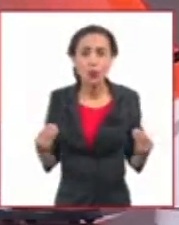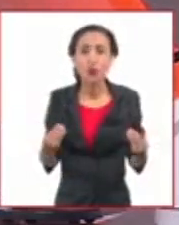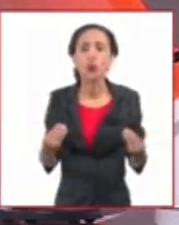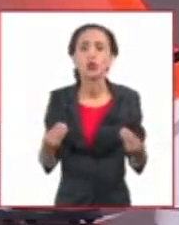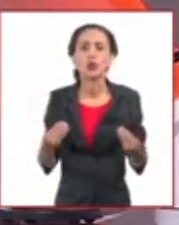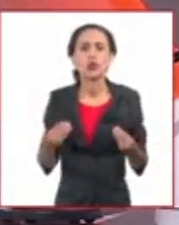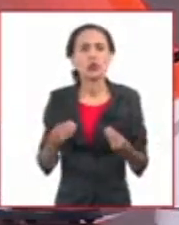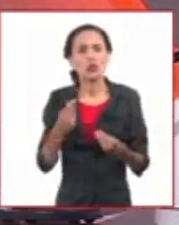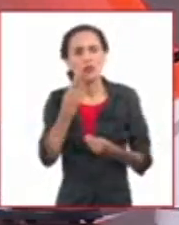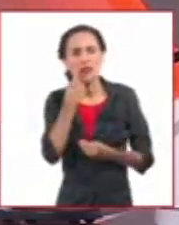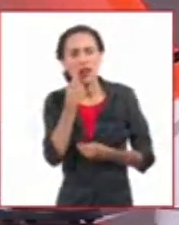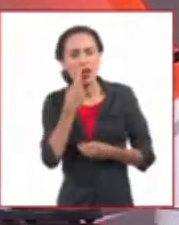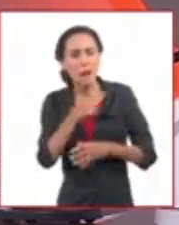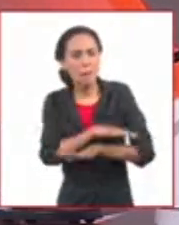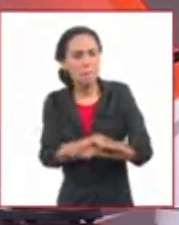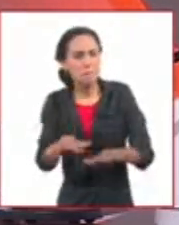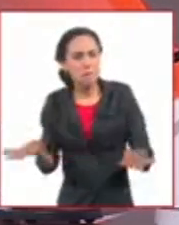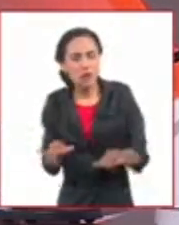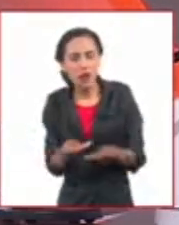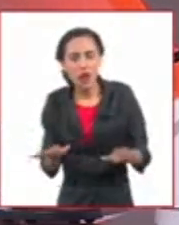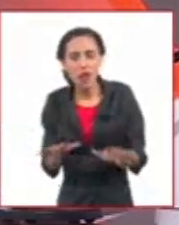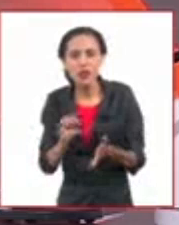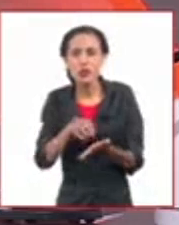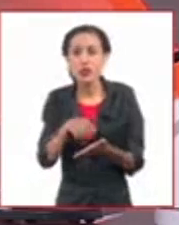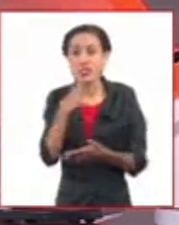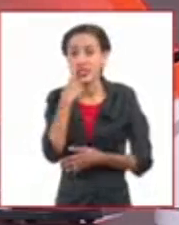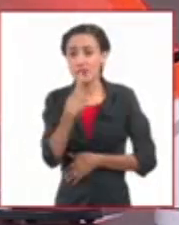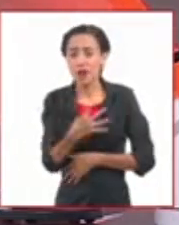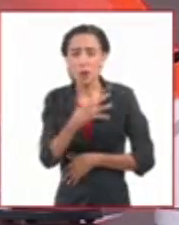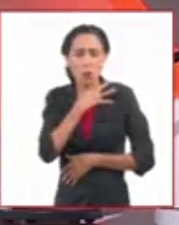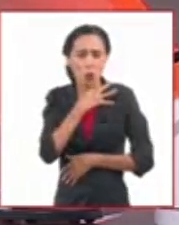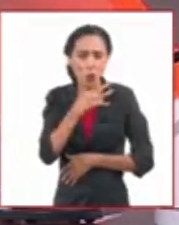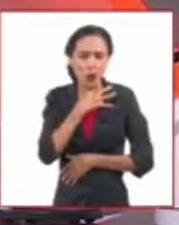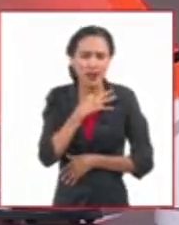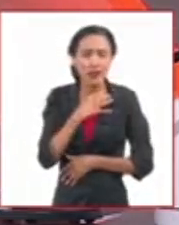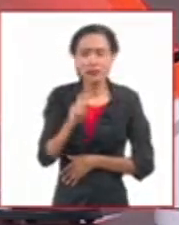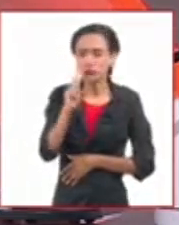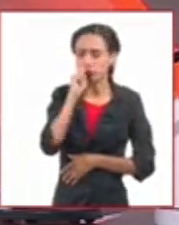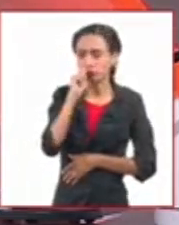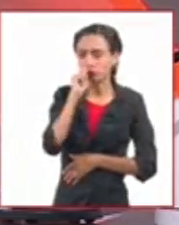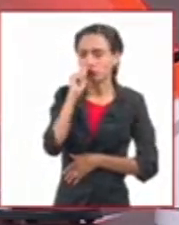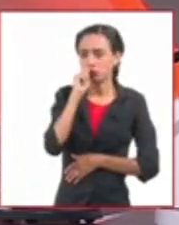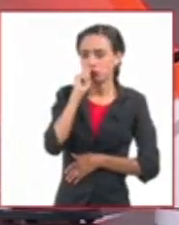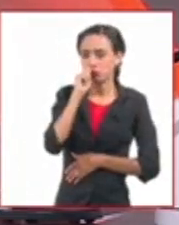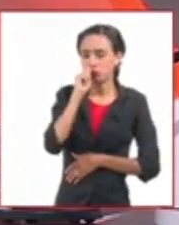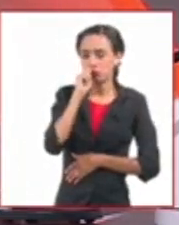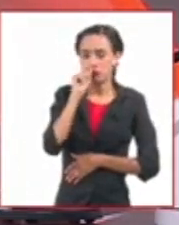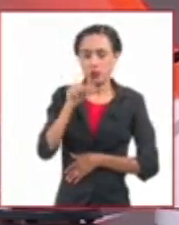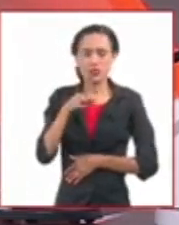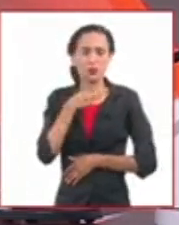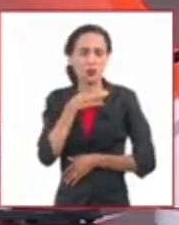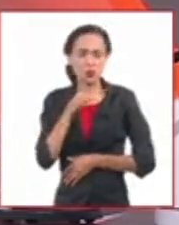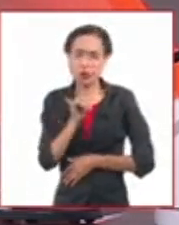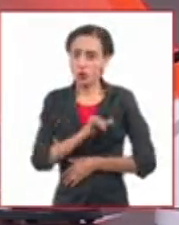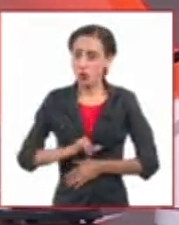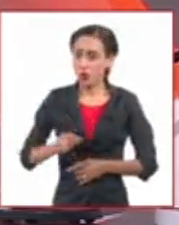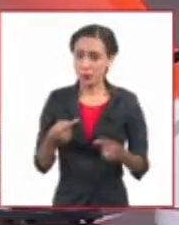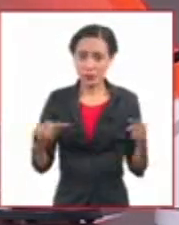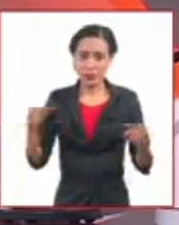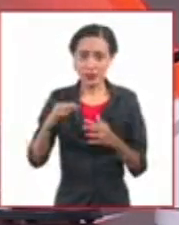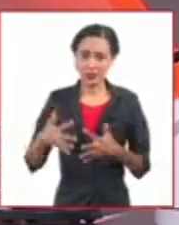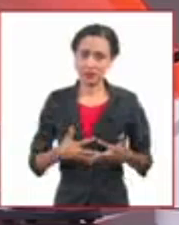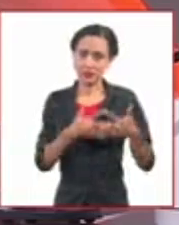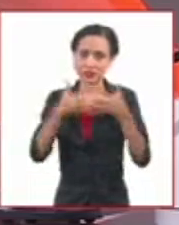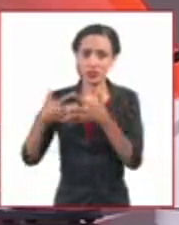una ciudad donde la pobreza la marginalidad y la droga son parte presente en su mismo centro y que por estos días está